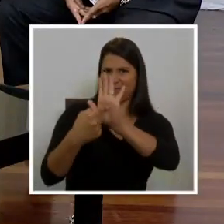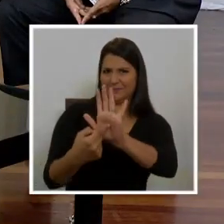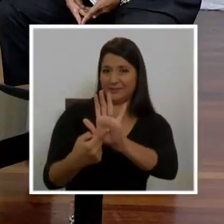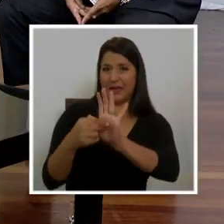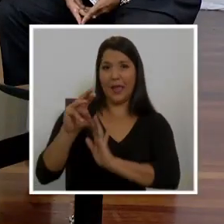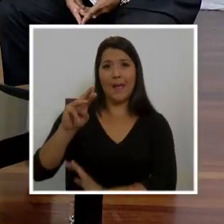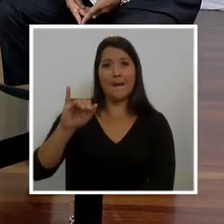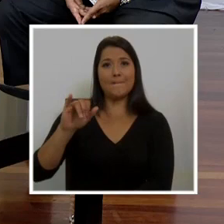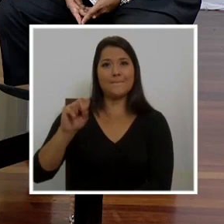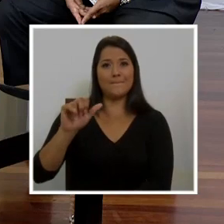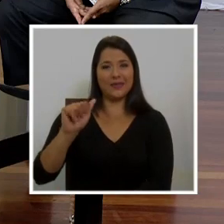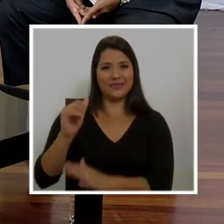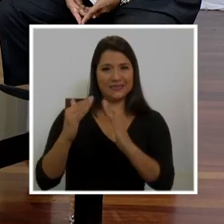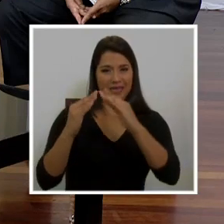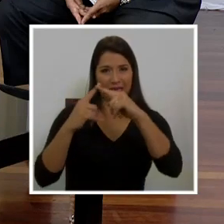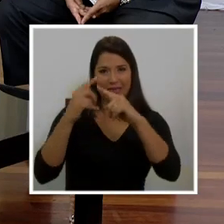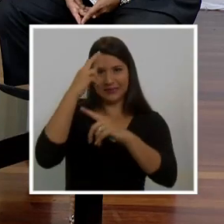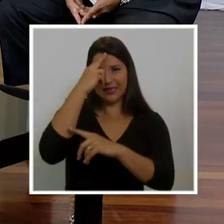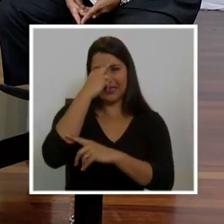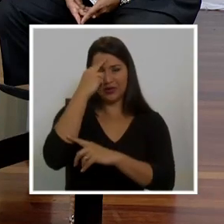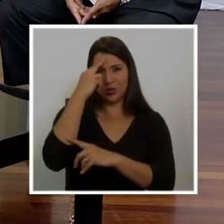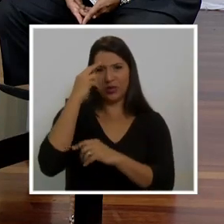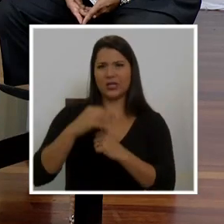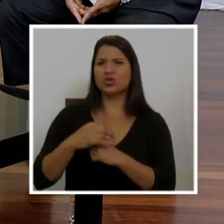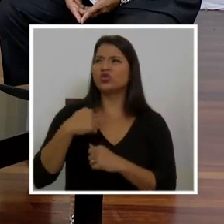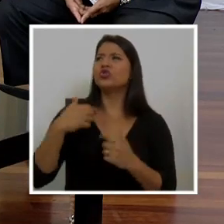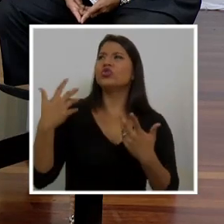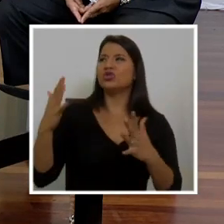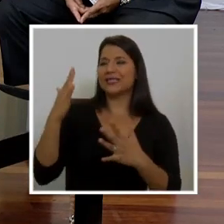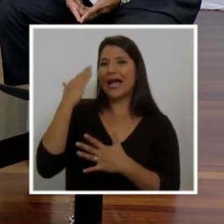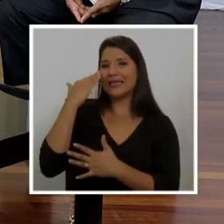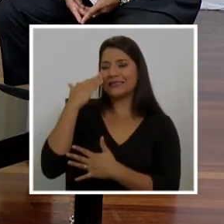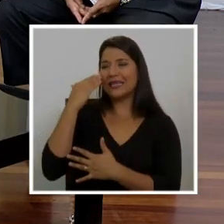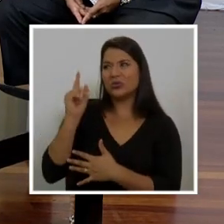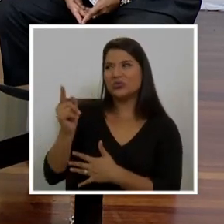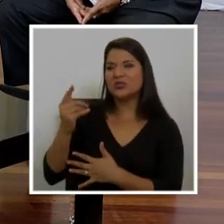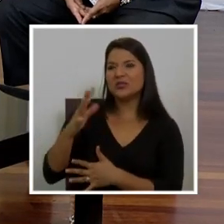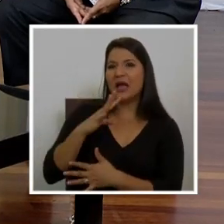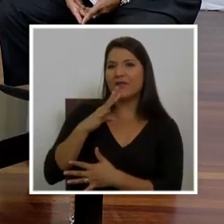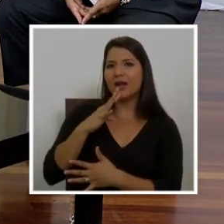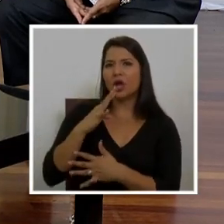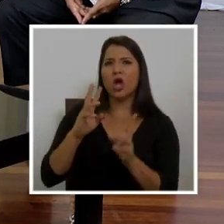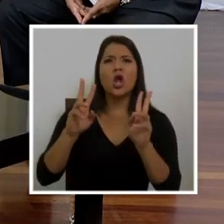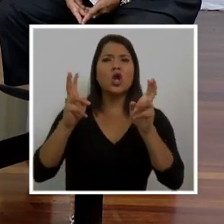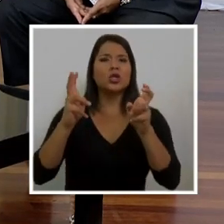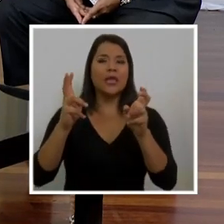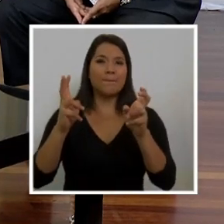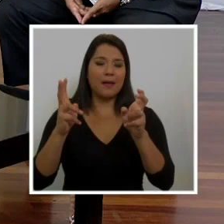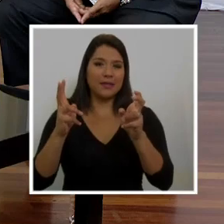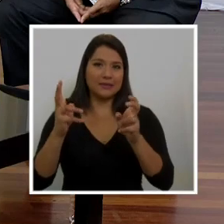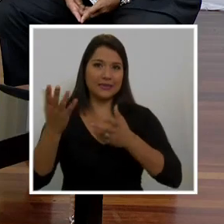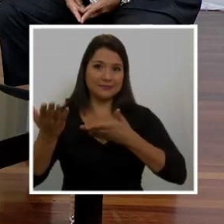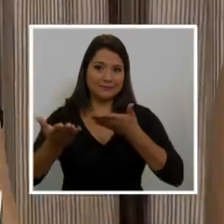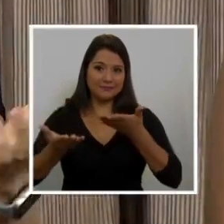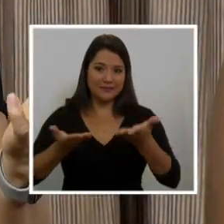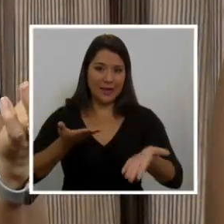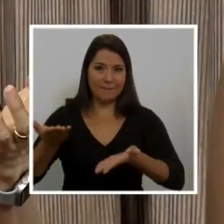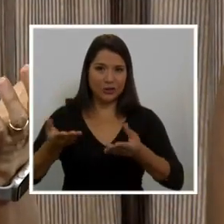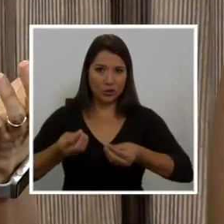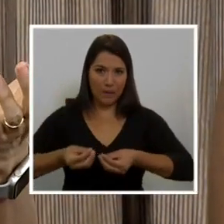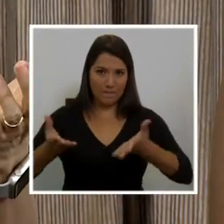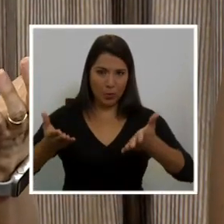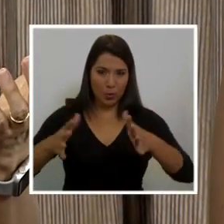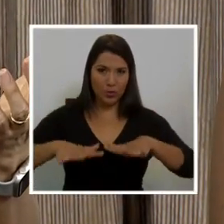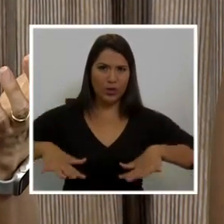a propósito que estamos hablando de los temas, yo sé que ya don Carlos de Empleo Público, bueno, los temas del sector público que estarán este año, y lo dijo la actual presidenta